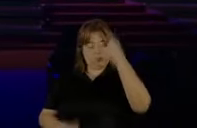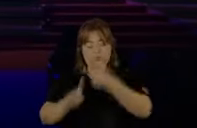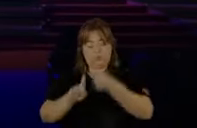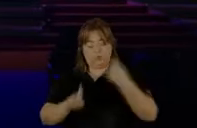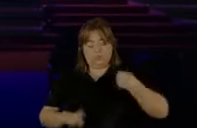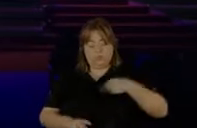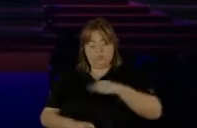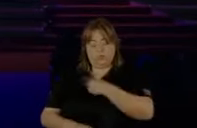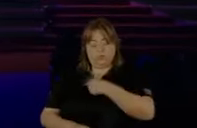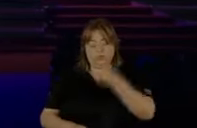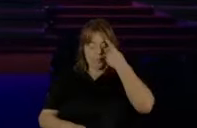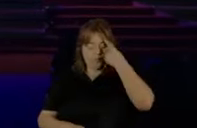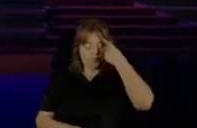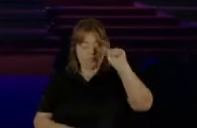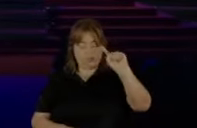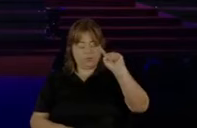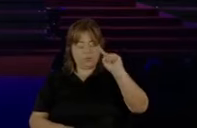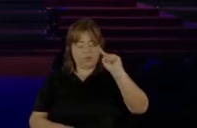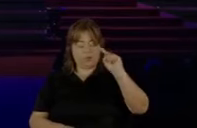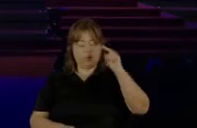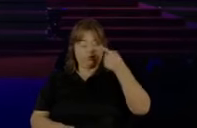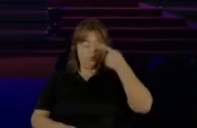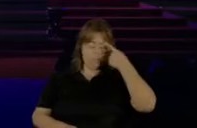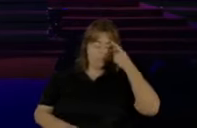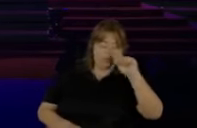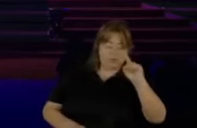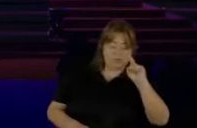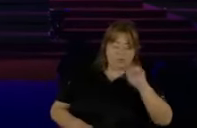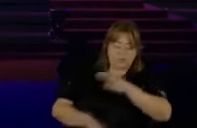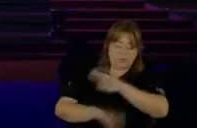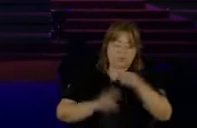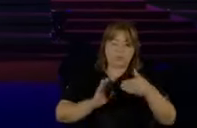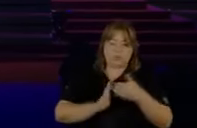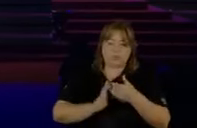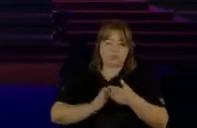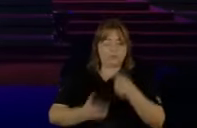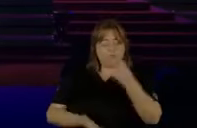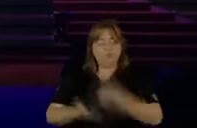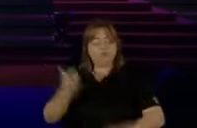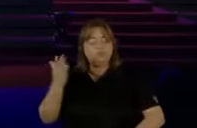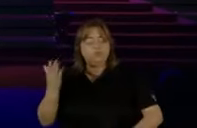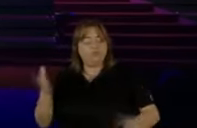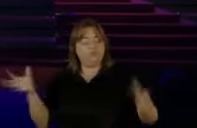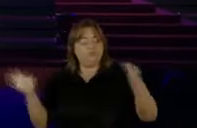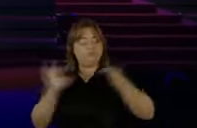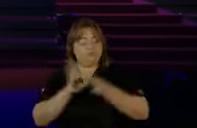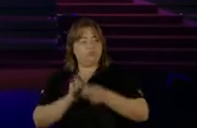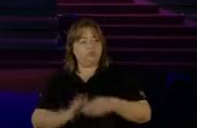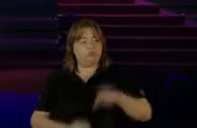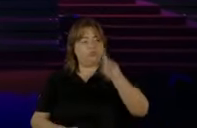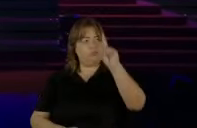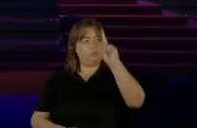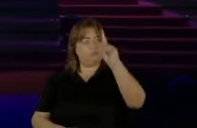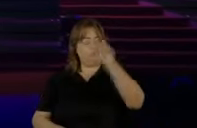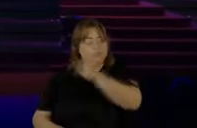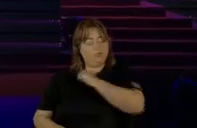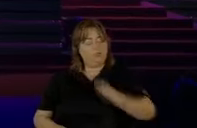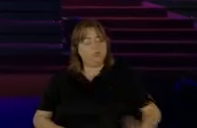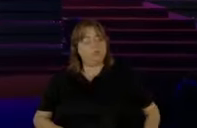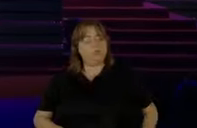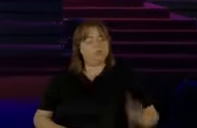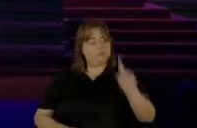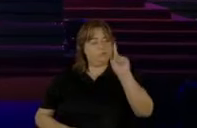por todos y en todos. ¿Qué nos une? Un Señor. ¿Qué nos une? Una